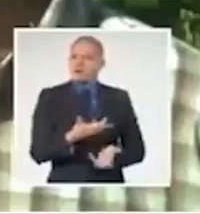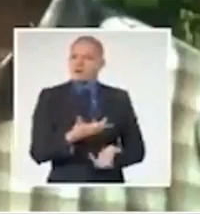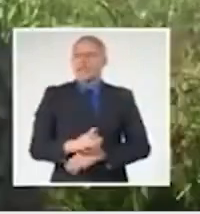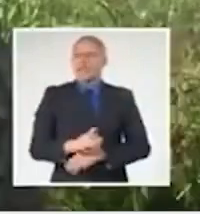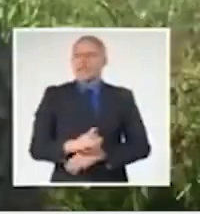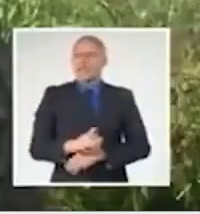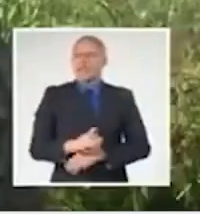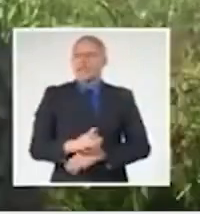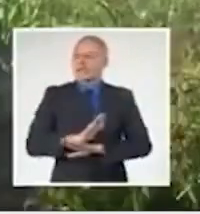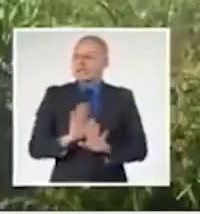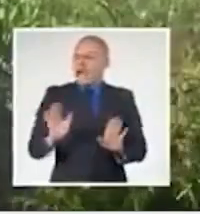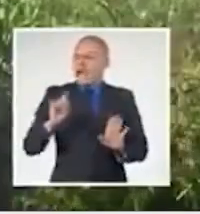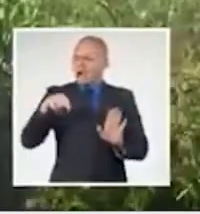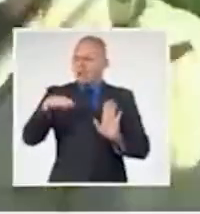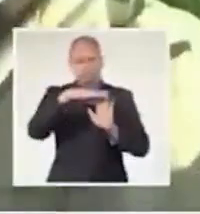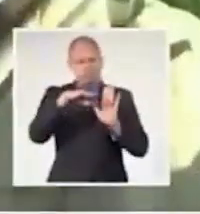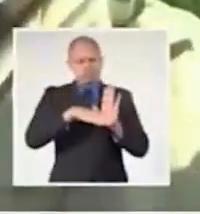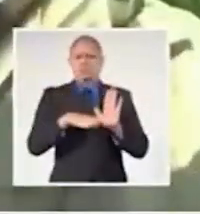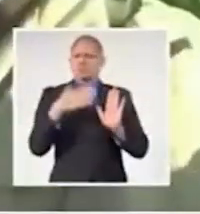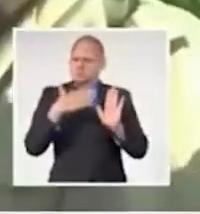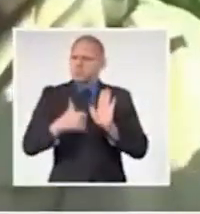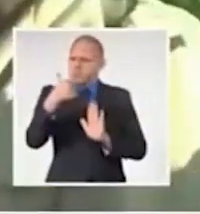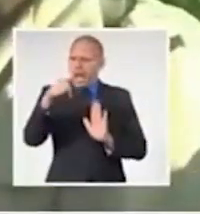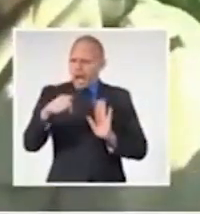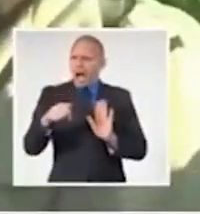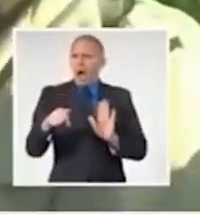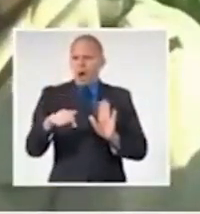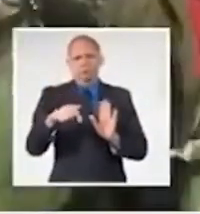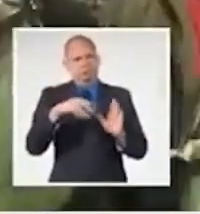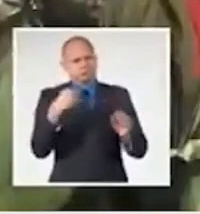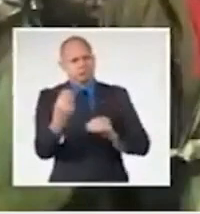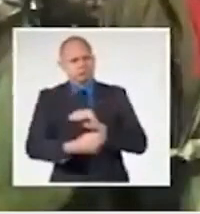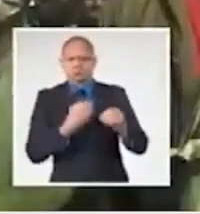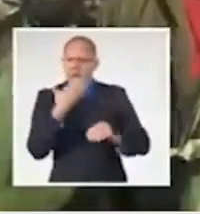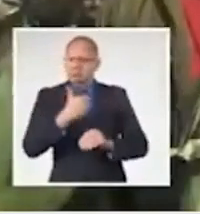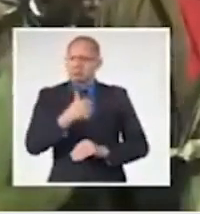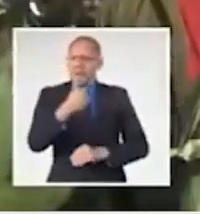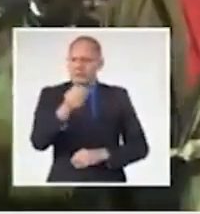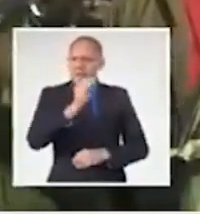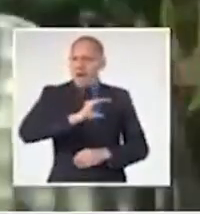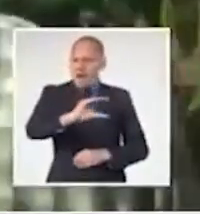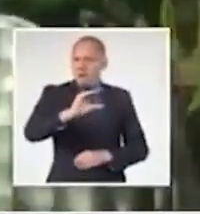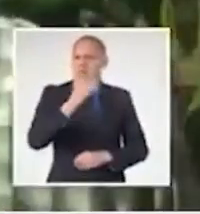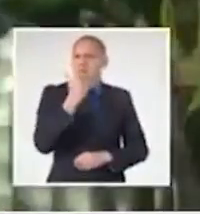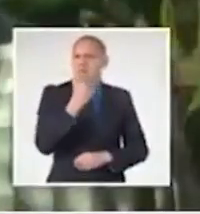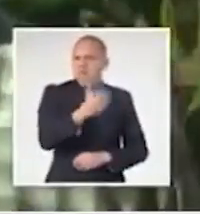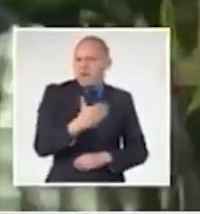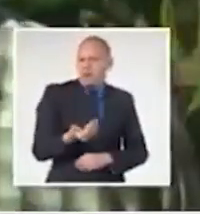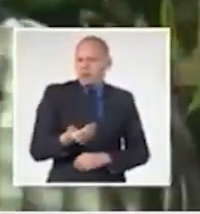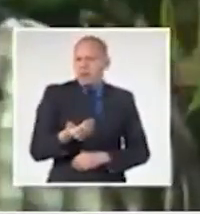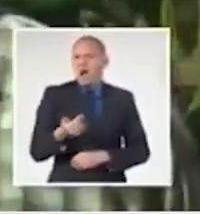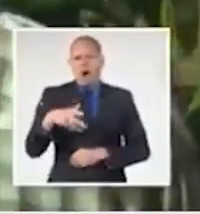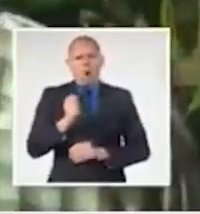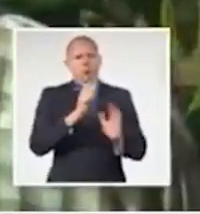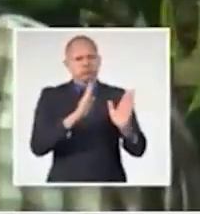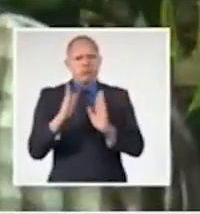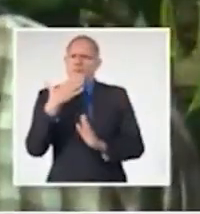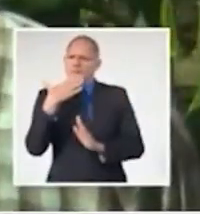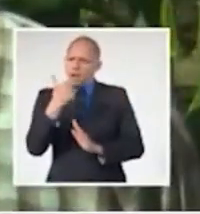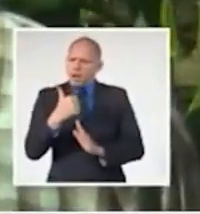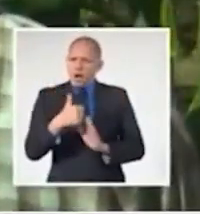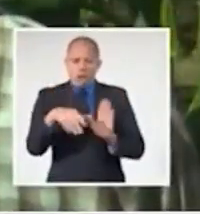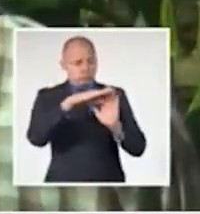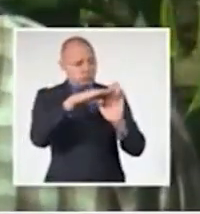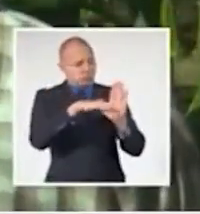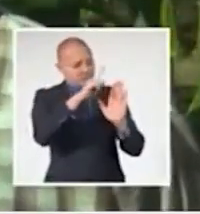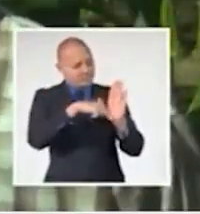vamos a ellos a en los salarios entonces que hay una cantidad de medida que nos fortalecido más bien y dentro de las 63 medidas tenemos